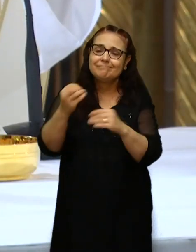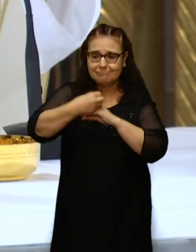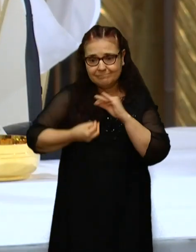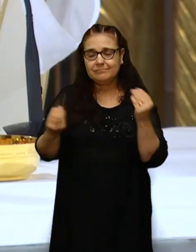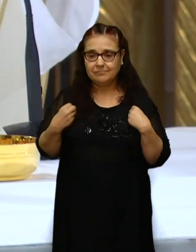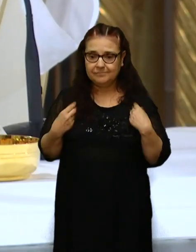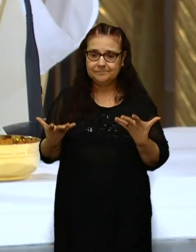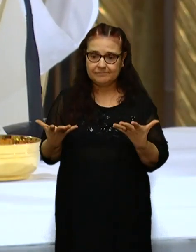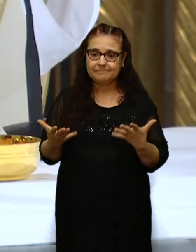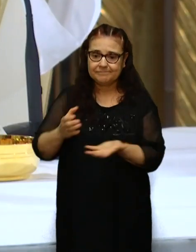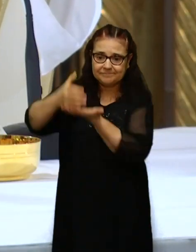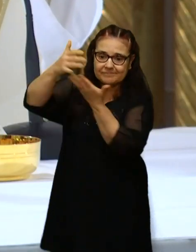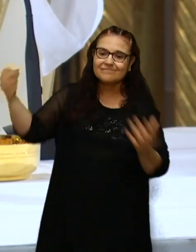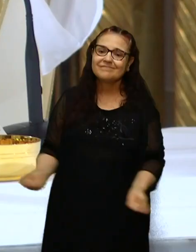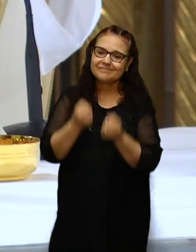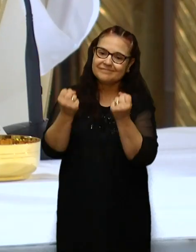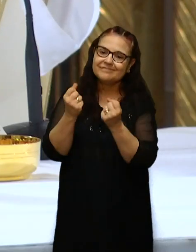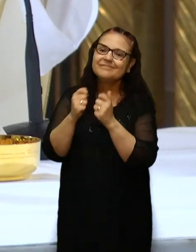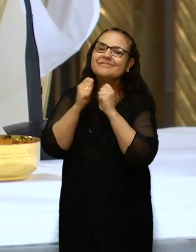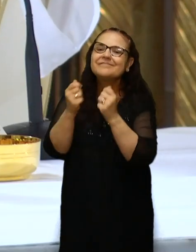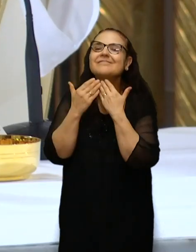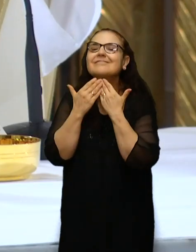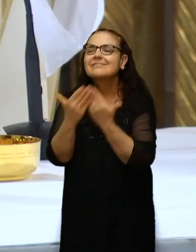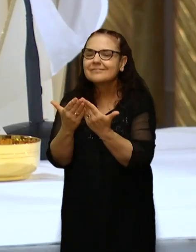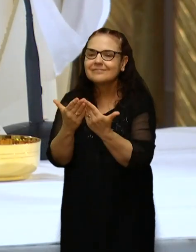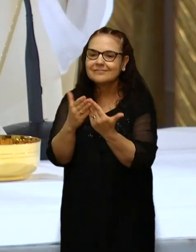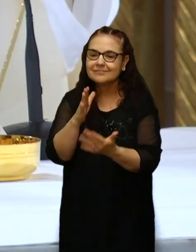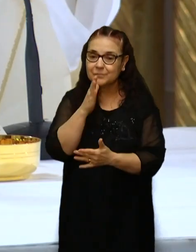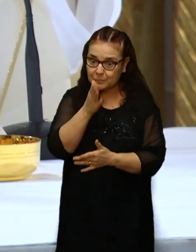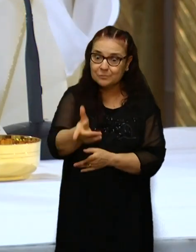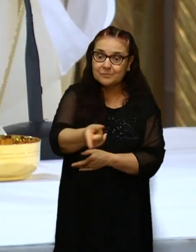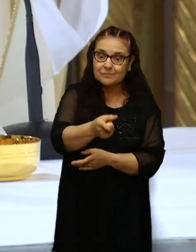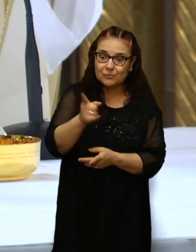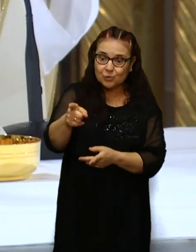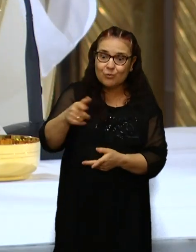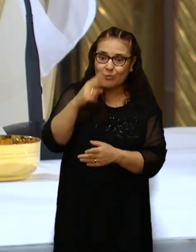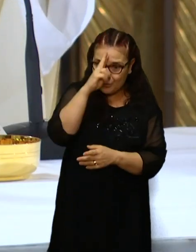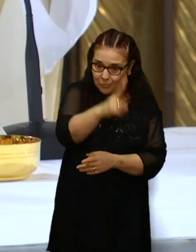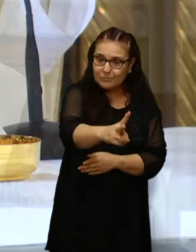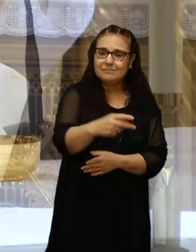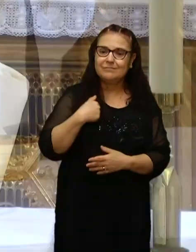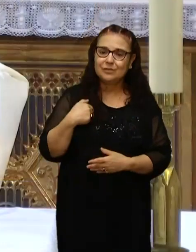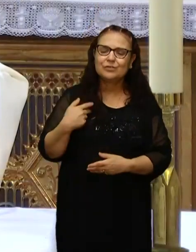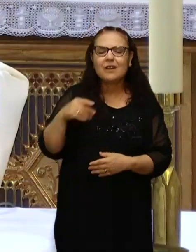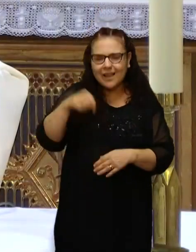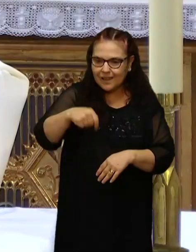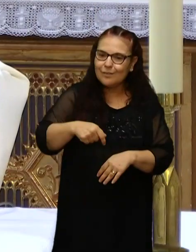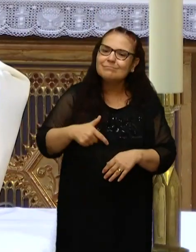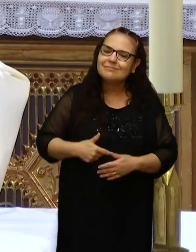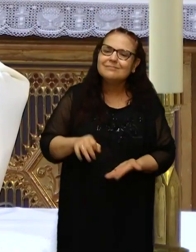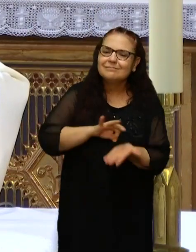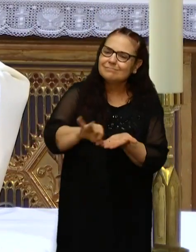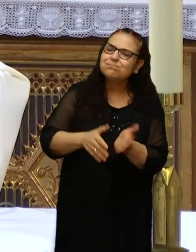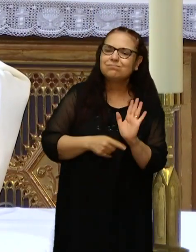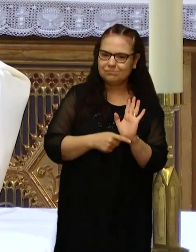el pan de vida y el cáliz de salvación y te damos gracias porque nos haces dignos de estar aquí en